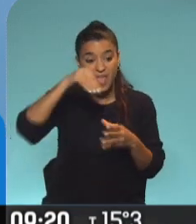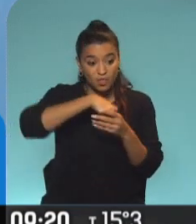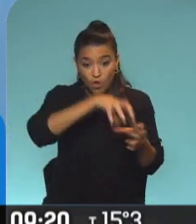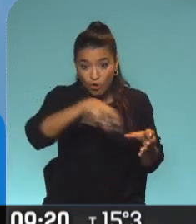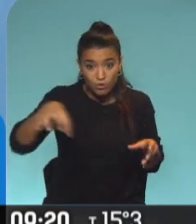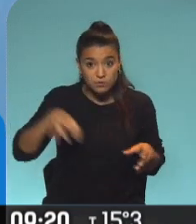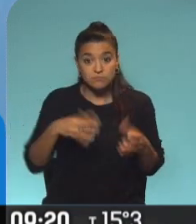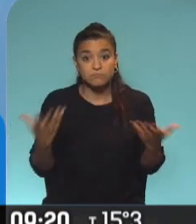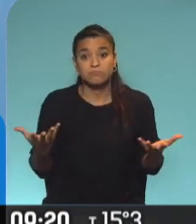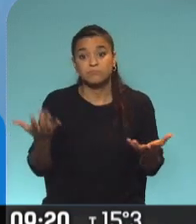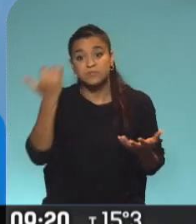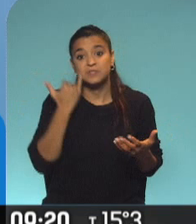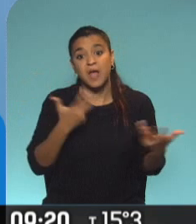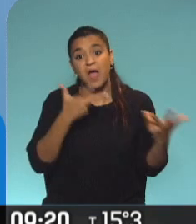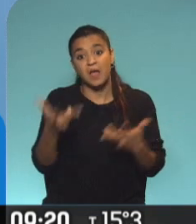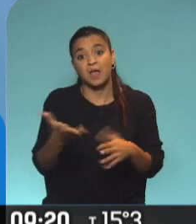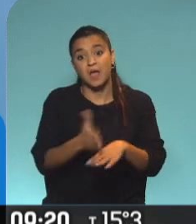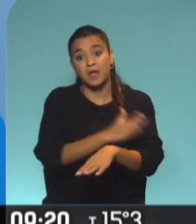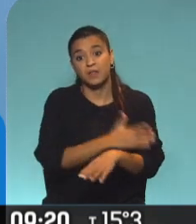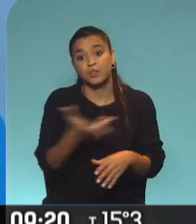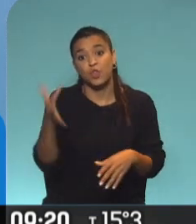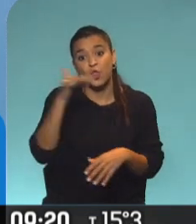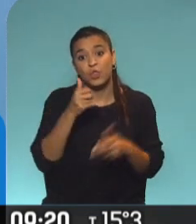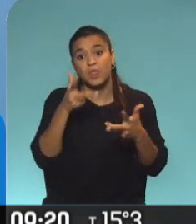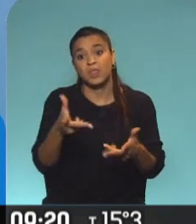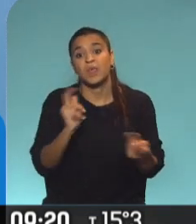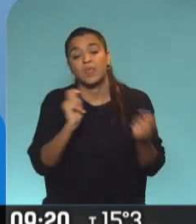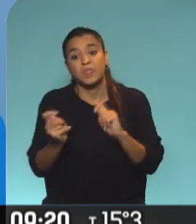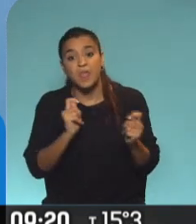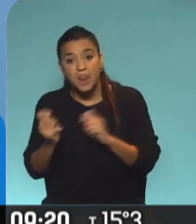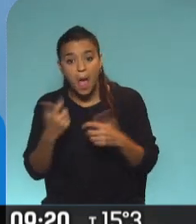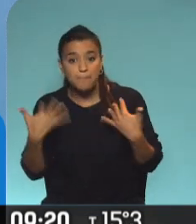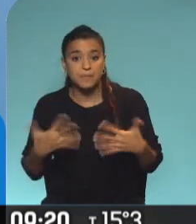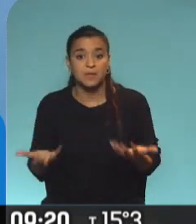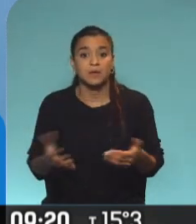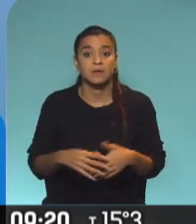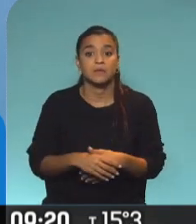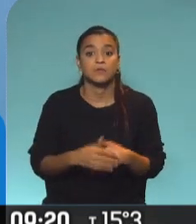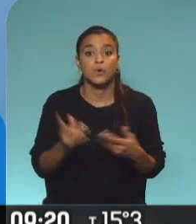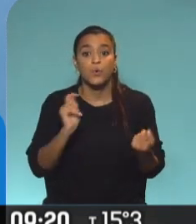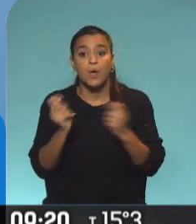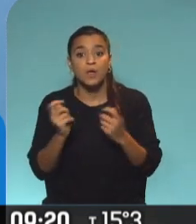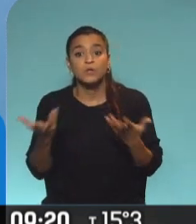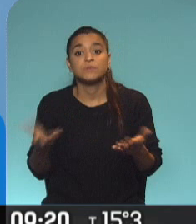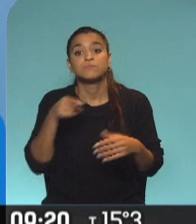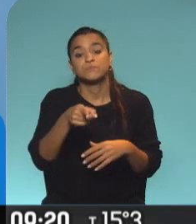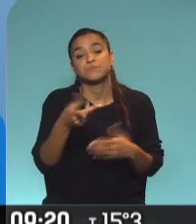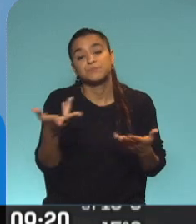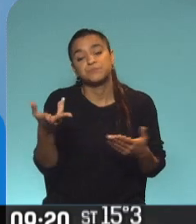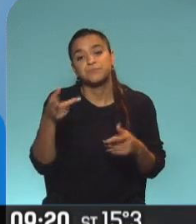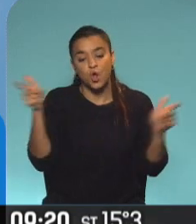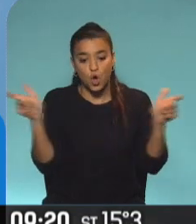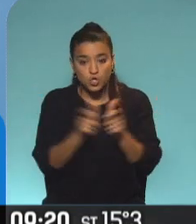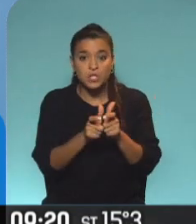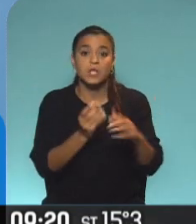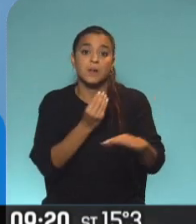es, bueno, ya lo comentan ustedes todos los días, dinámica, va variando. Este consejo está integrado